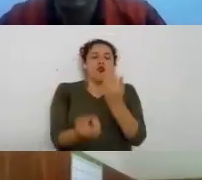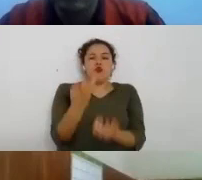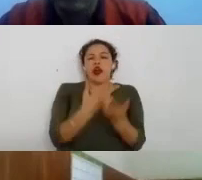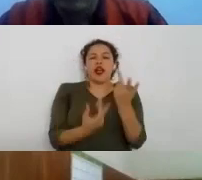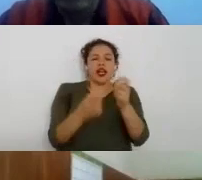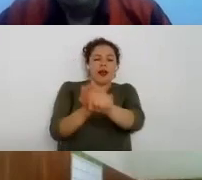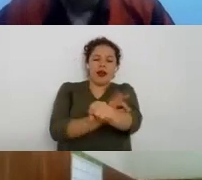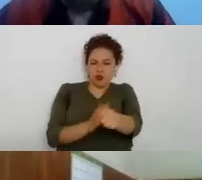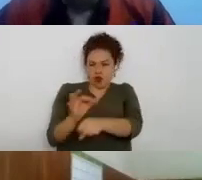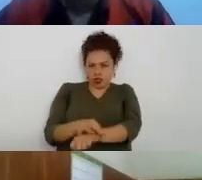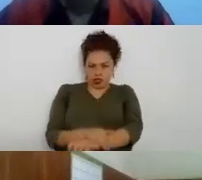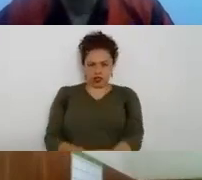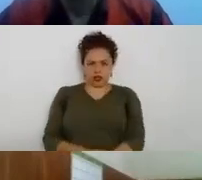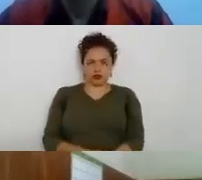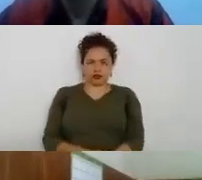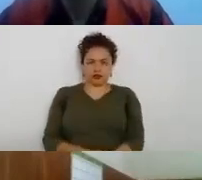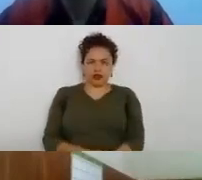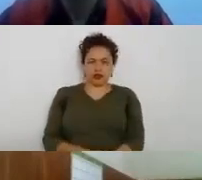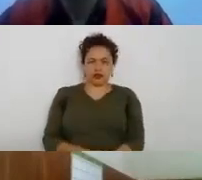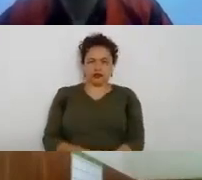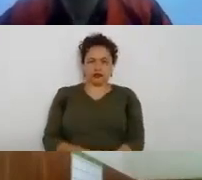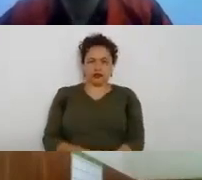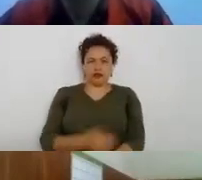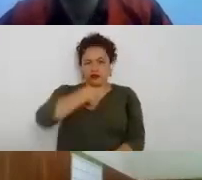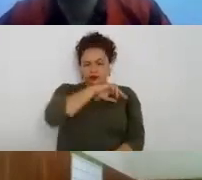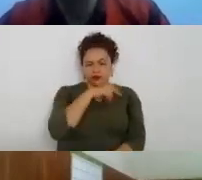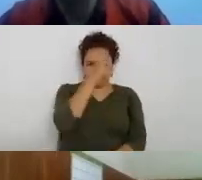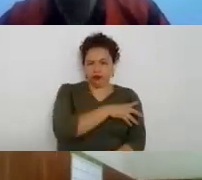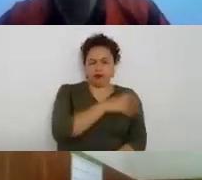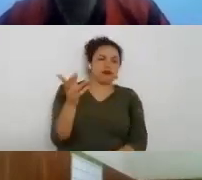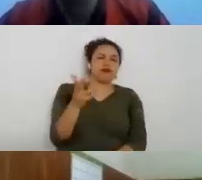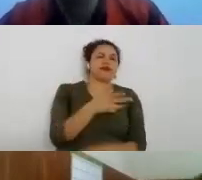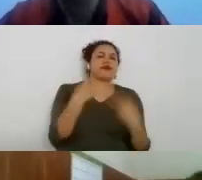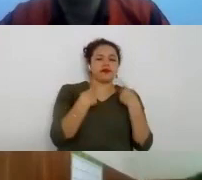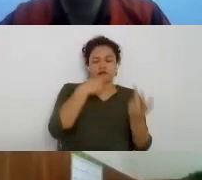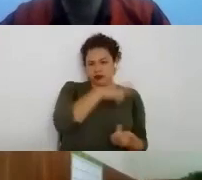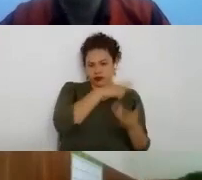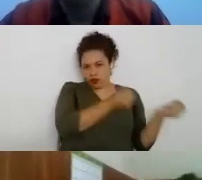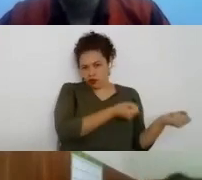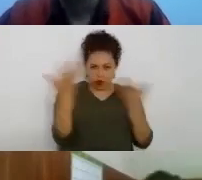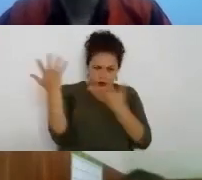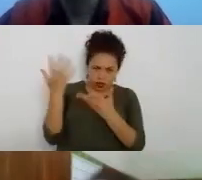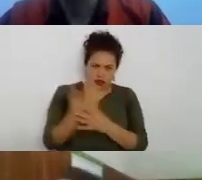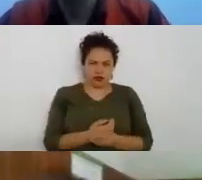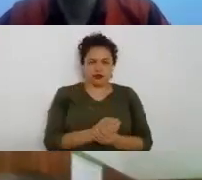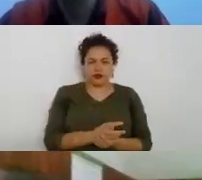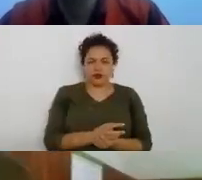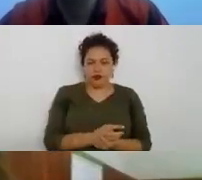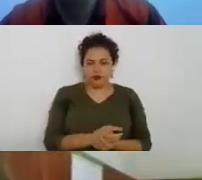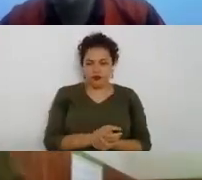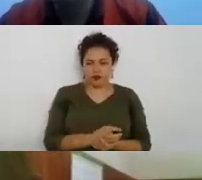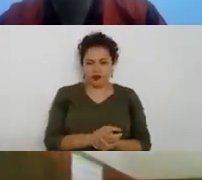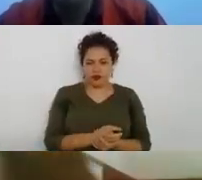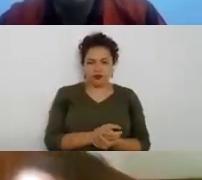quemaduras. Y habíamos mencionado también lo que eran los traslados de las víctimas. ¿Bien? ¿Quién podría,